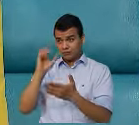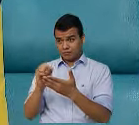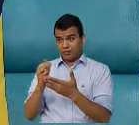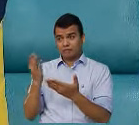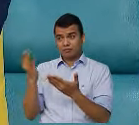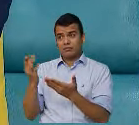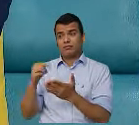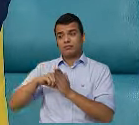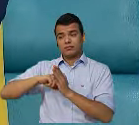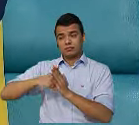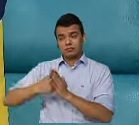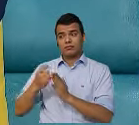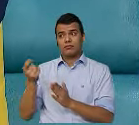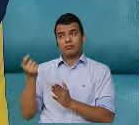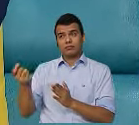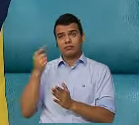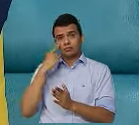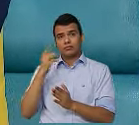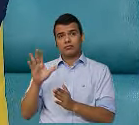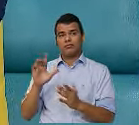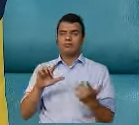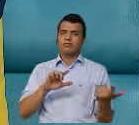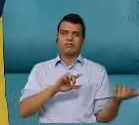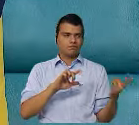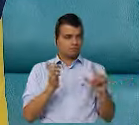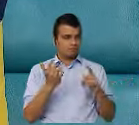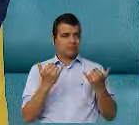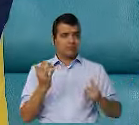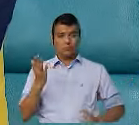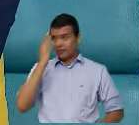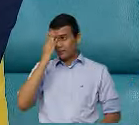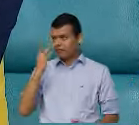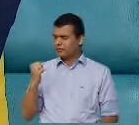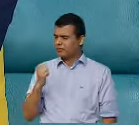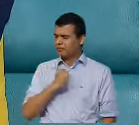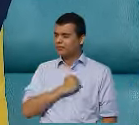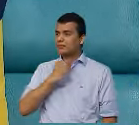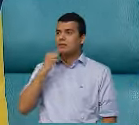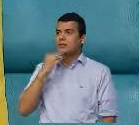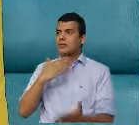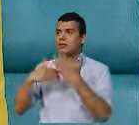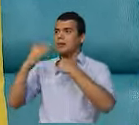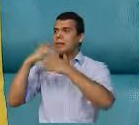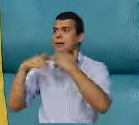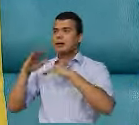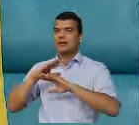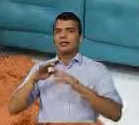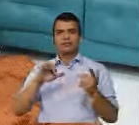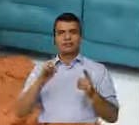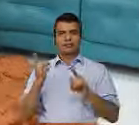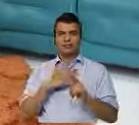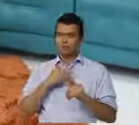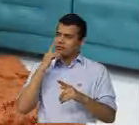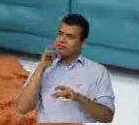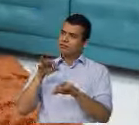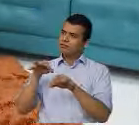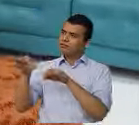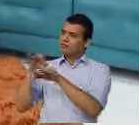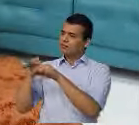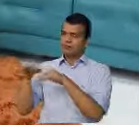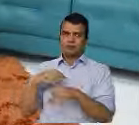me debe guardar ahí un pedazo, ¿sí? Porque usted, como es tan amante al dulce, de pronto se lo come todo mientras tenemos nosotras, Marcela y yo, la